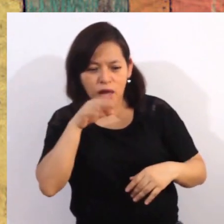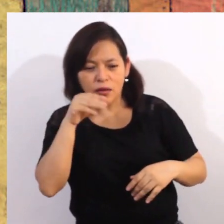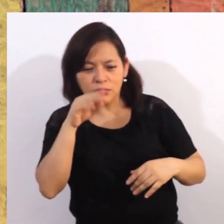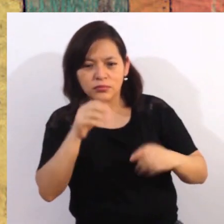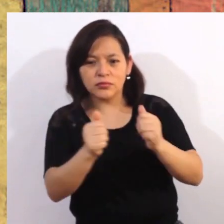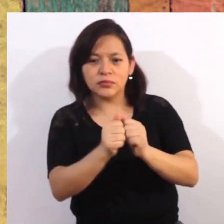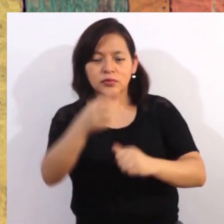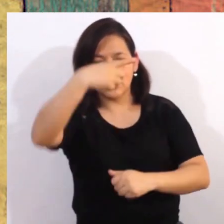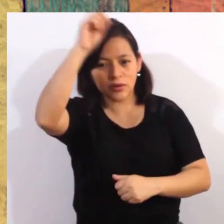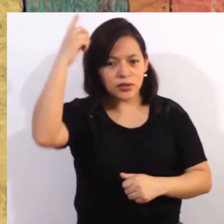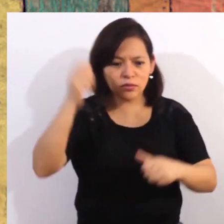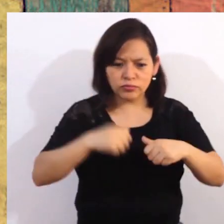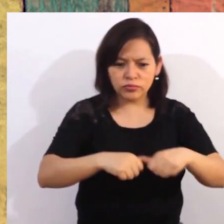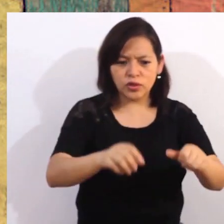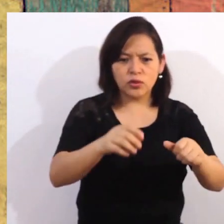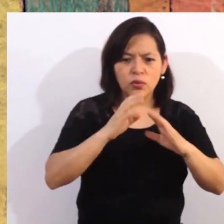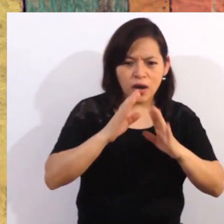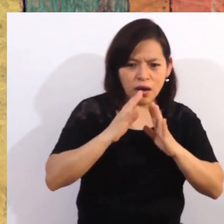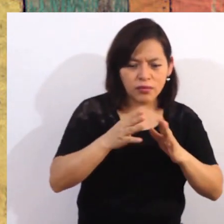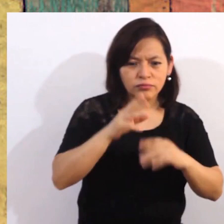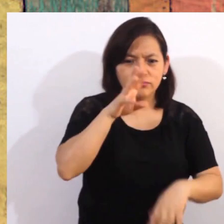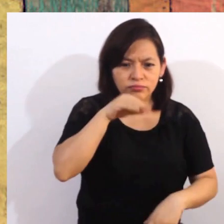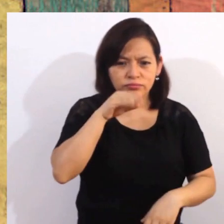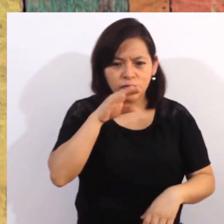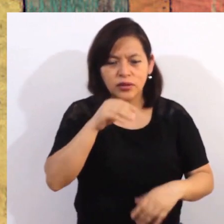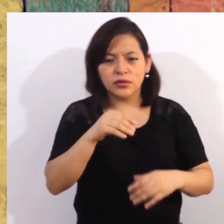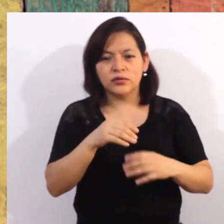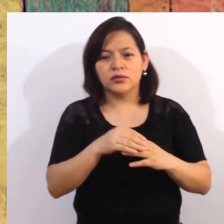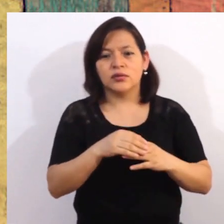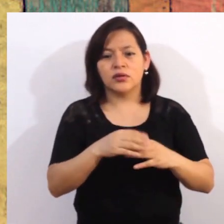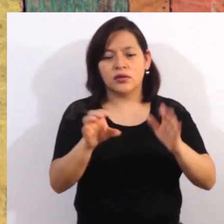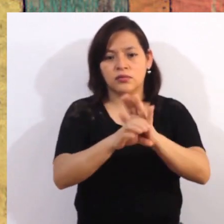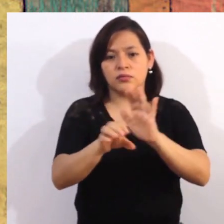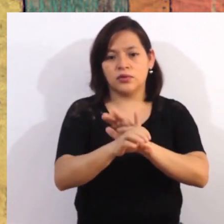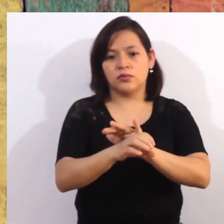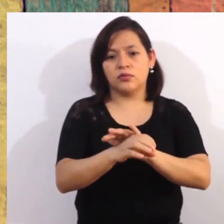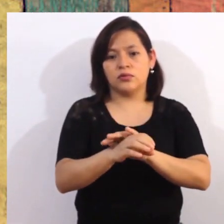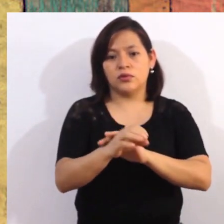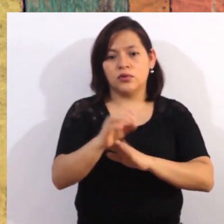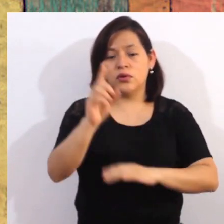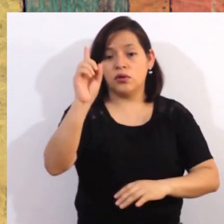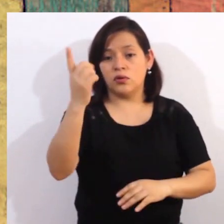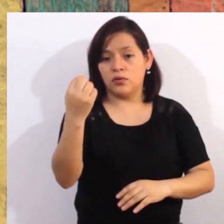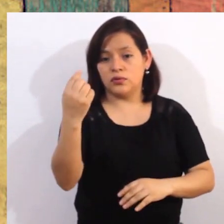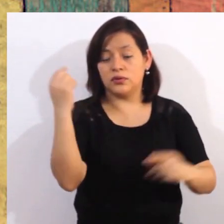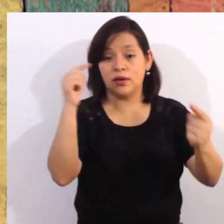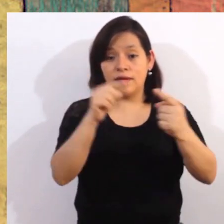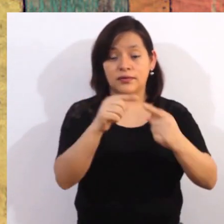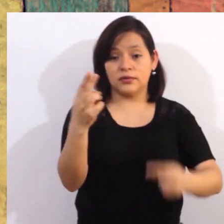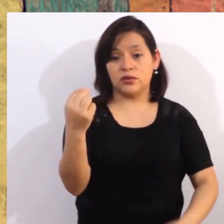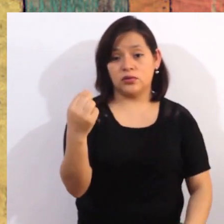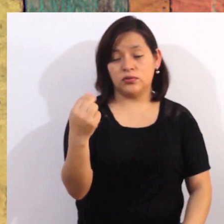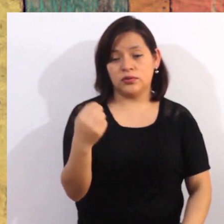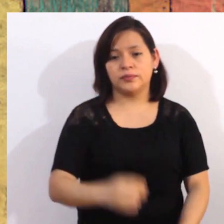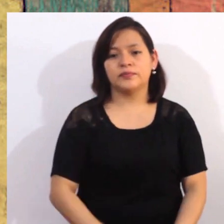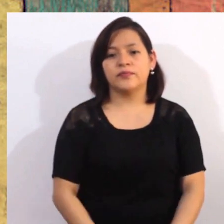continúa hablando con él a partir del capítulo 11 y todavía el 12. Entonces, el 11 no es